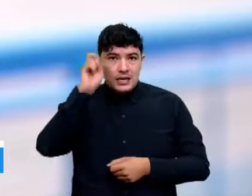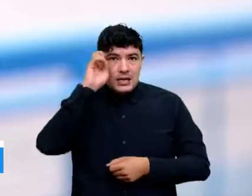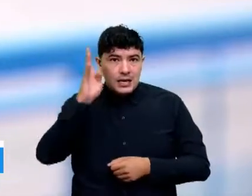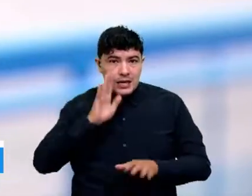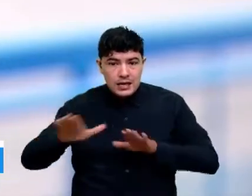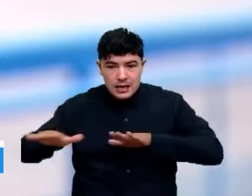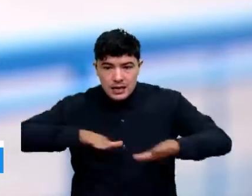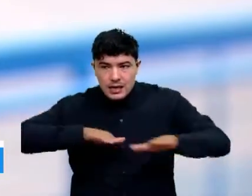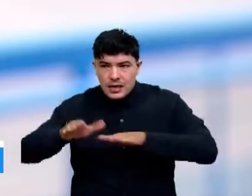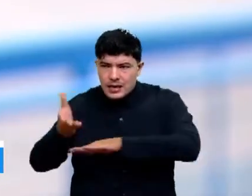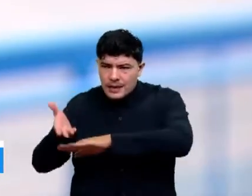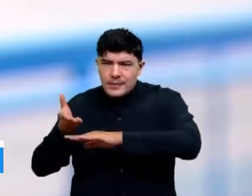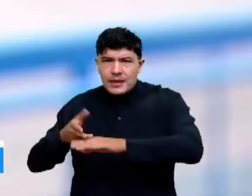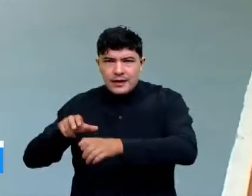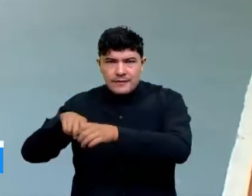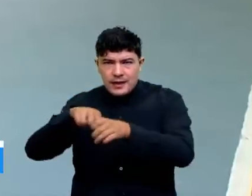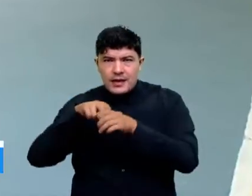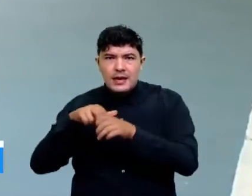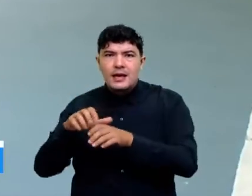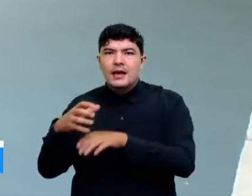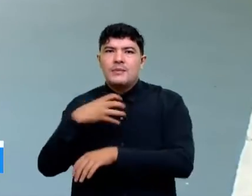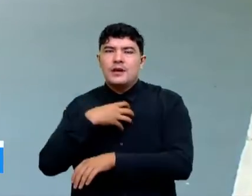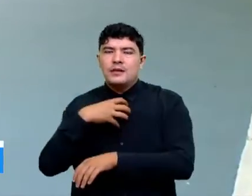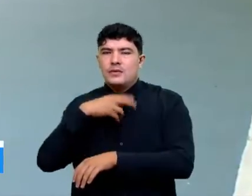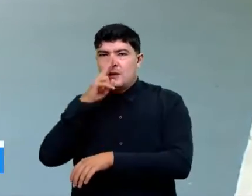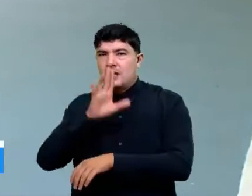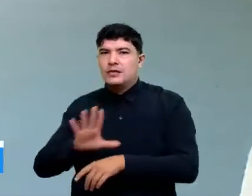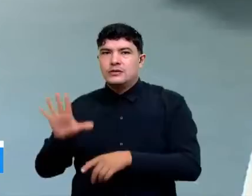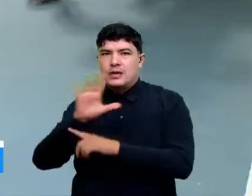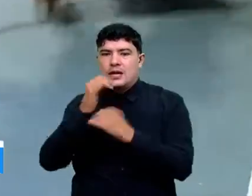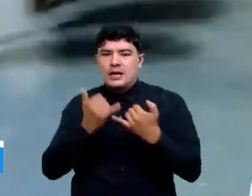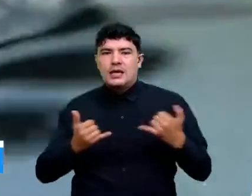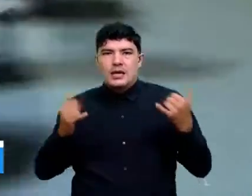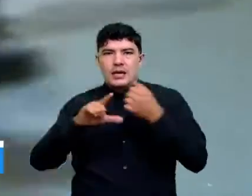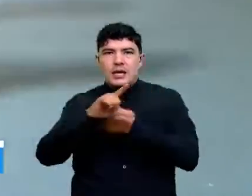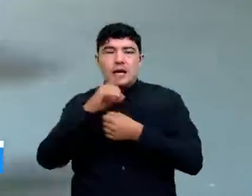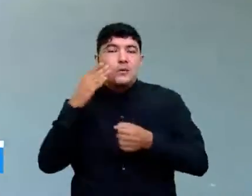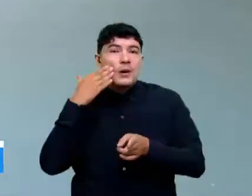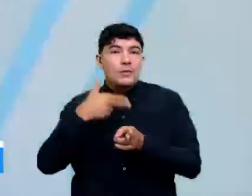solicitó a la Federación ser sede del Campeonato Nacional Interligas que se cumplirá en el mes de julio.